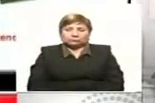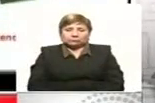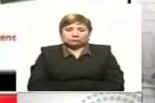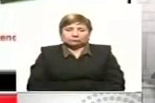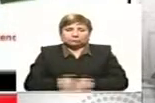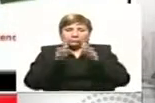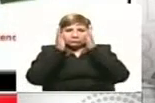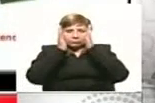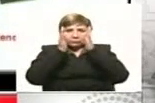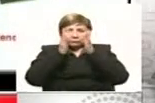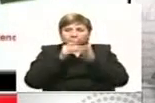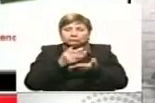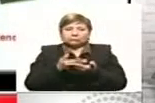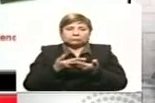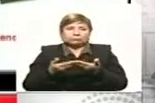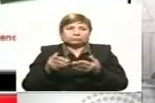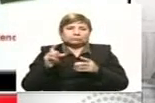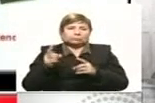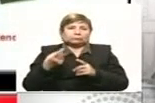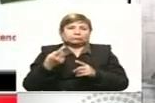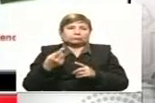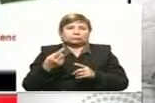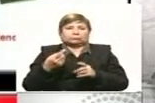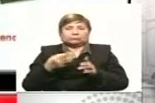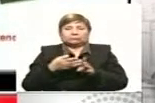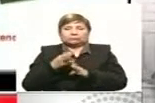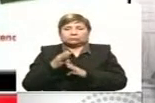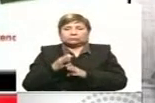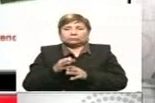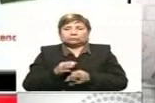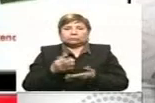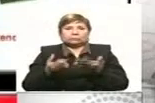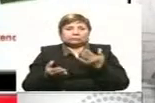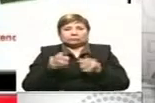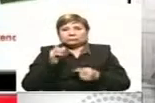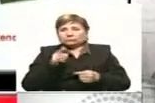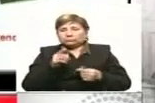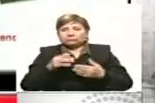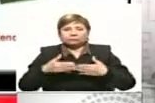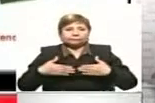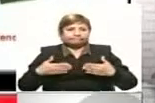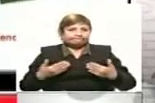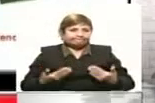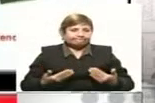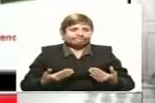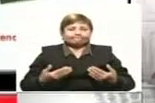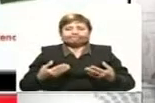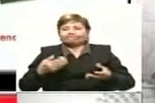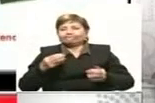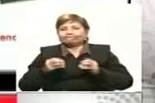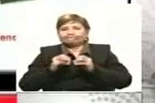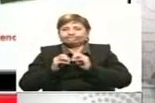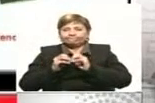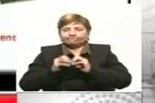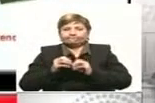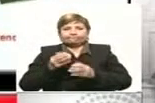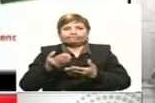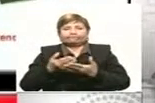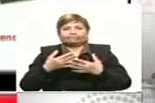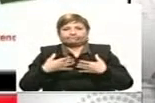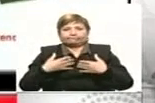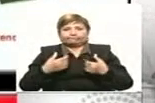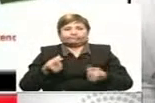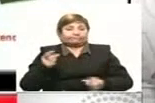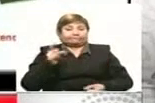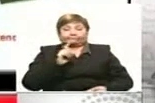la atención primaria de salud y el primer nivel de atención, porque ahí es donde podemos realizar una efectiva promoción y prevención de la salud y